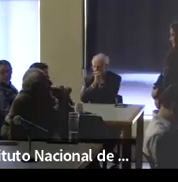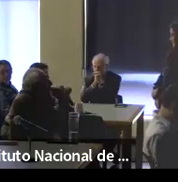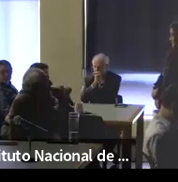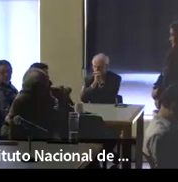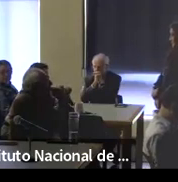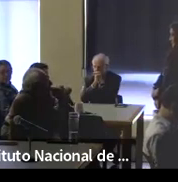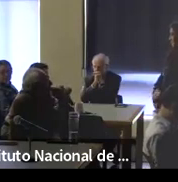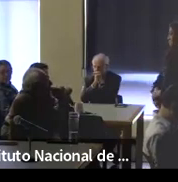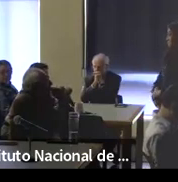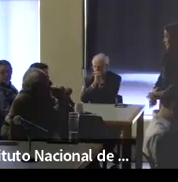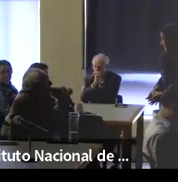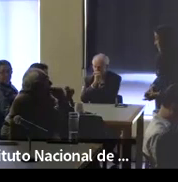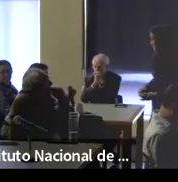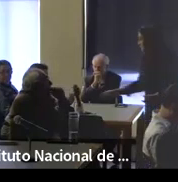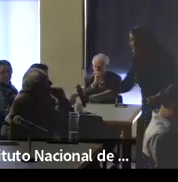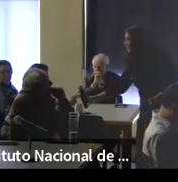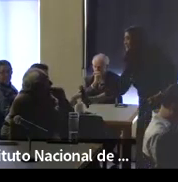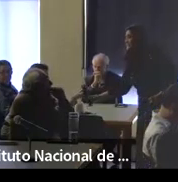este tipo de cosas